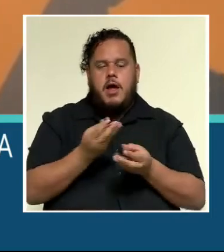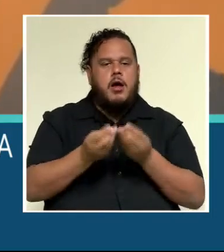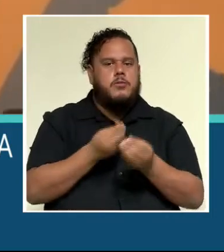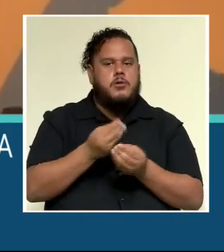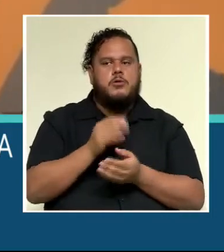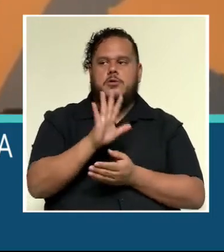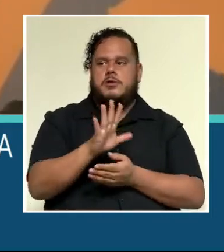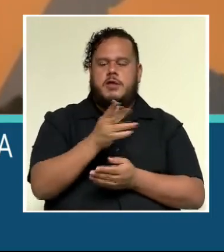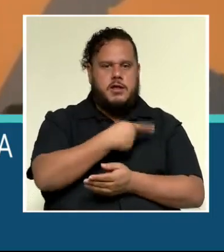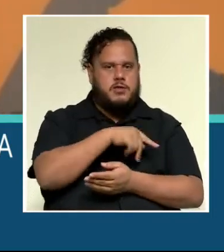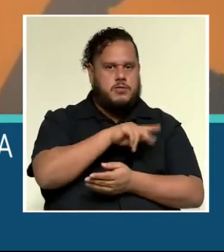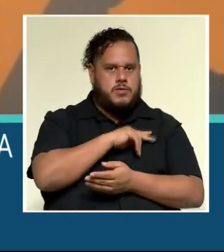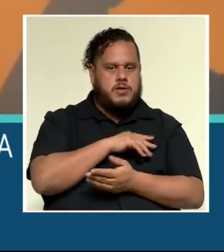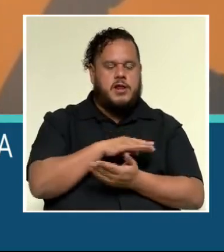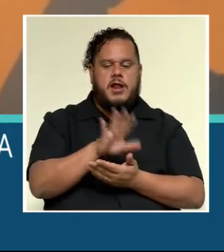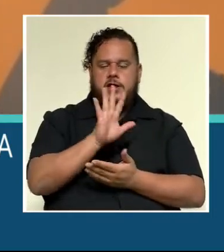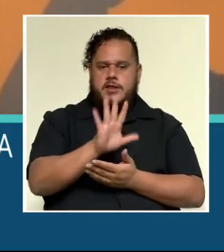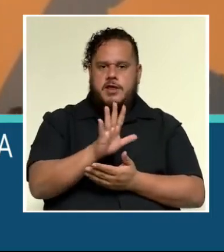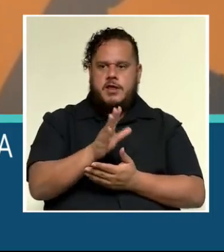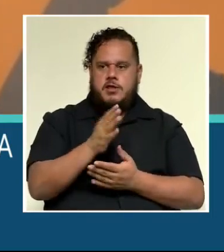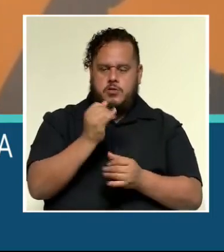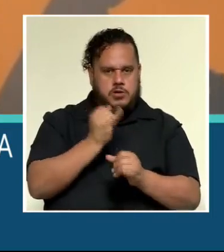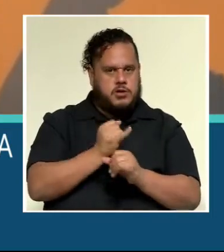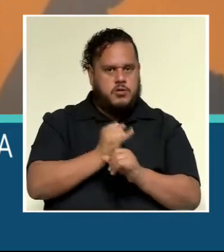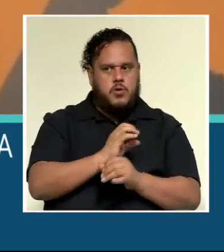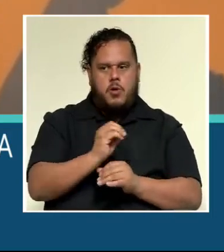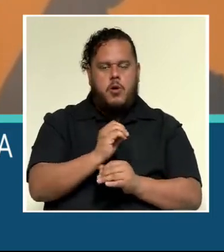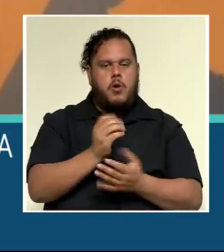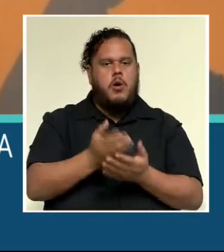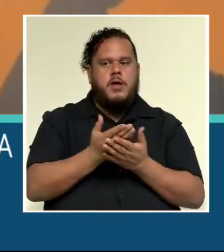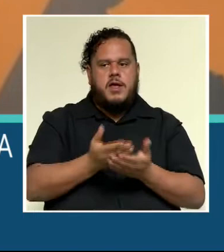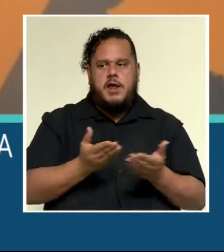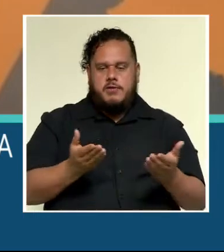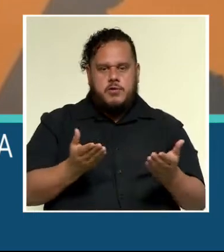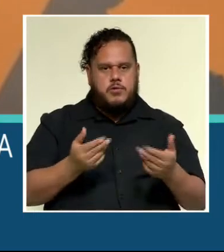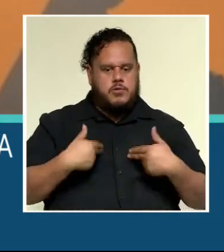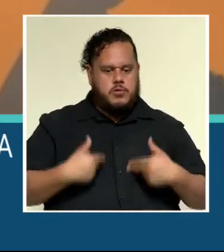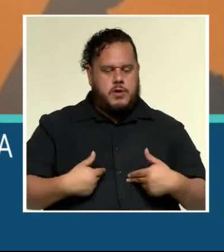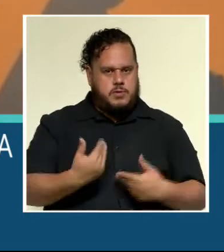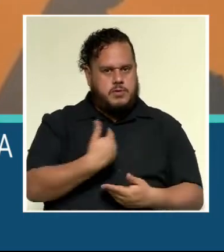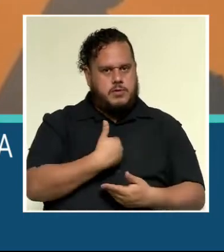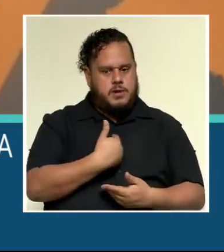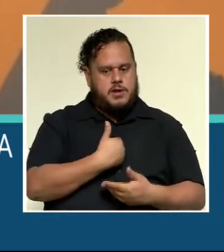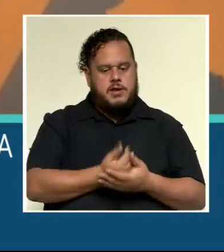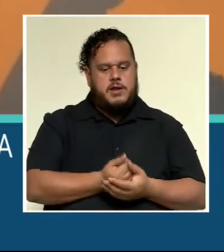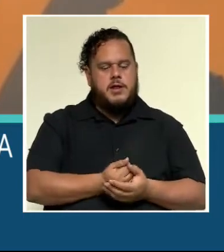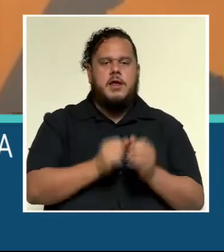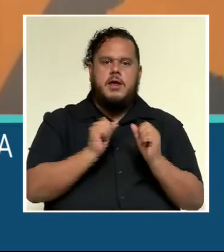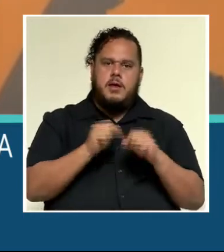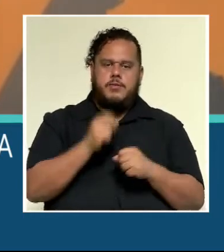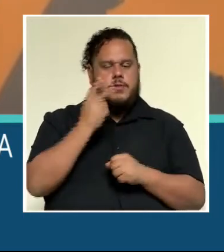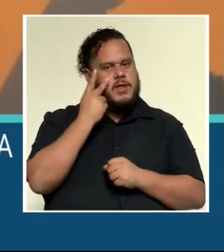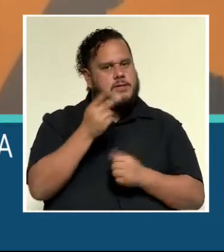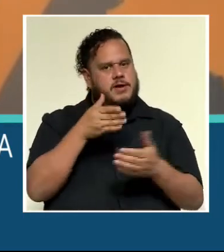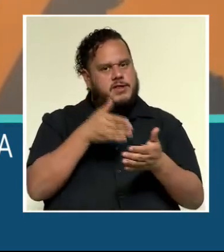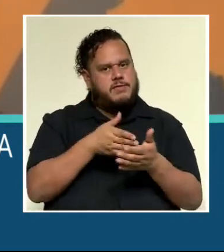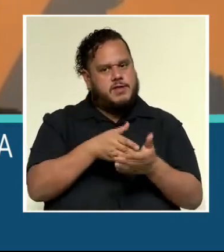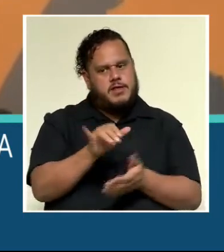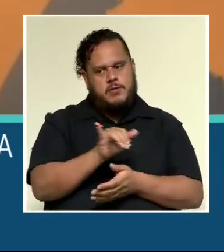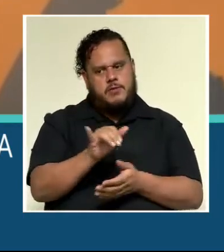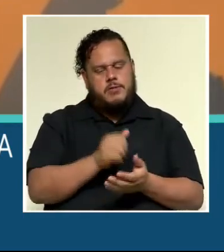su personal, de que sus empleados o de que el recurso humano con el que cuentan pueda verse también afectado.